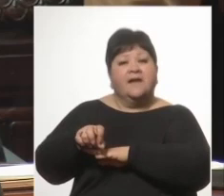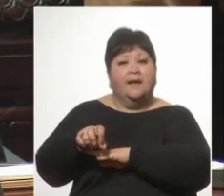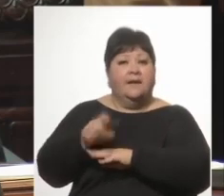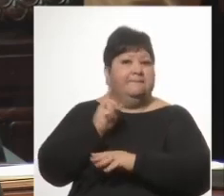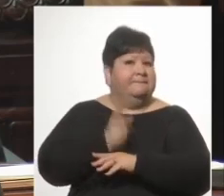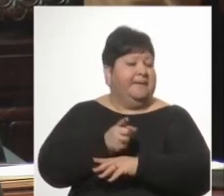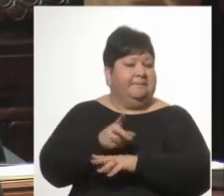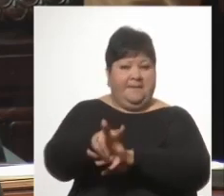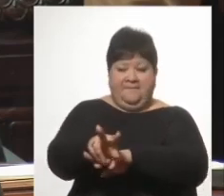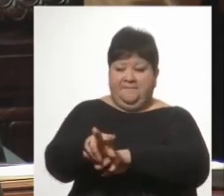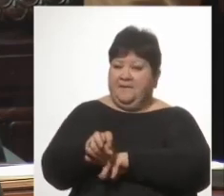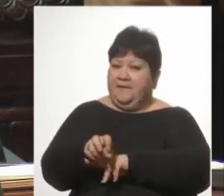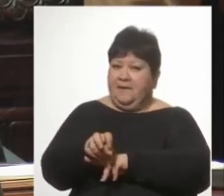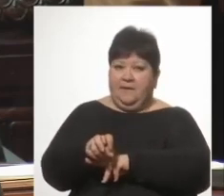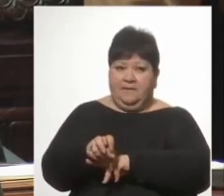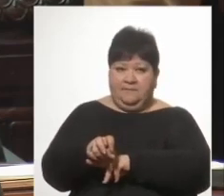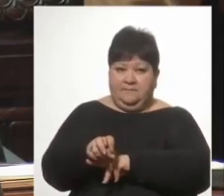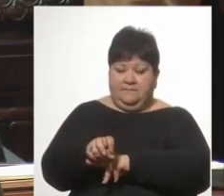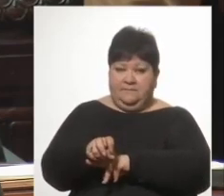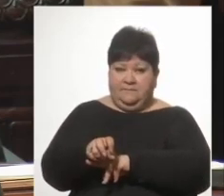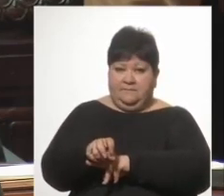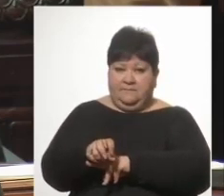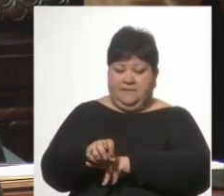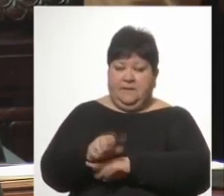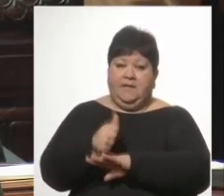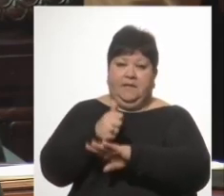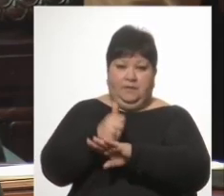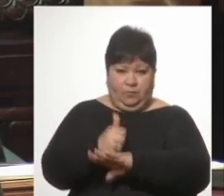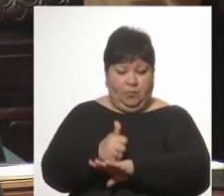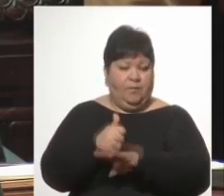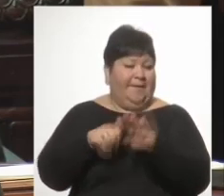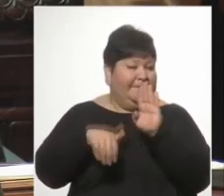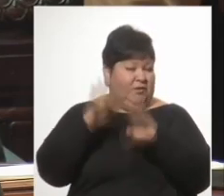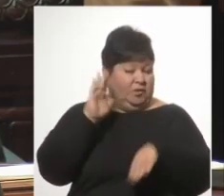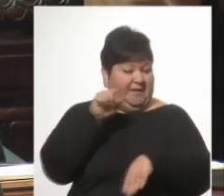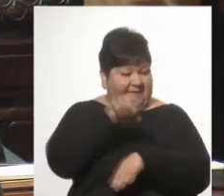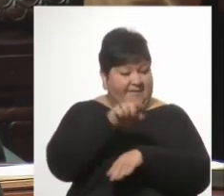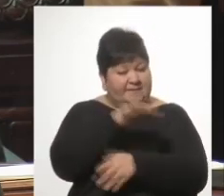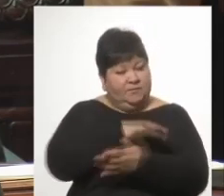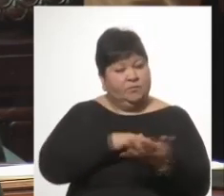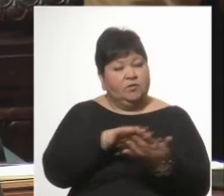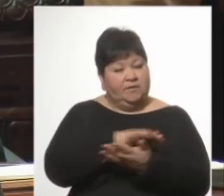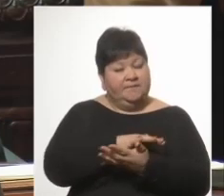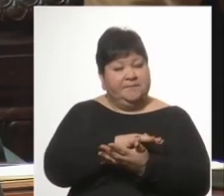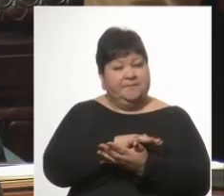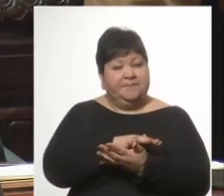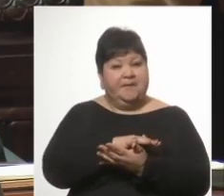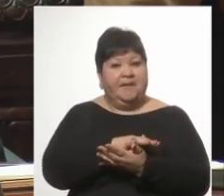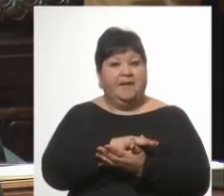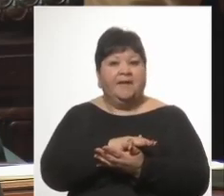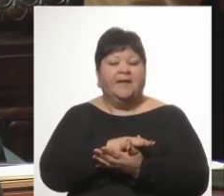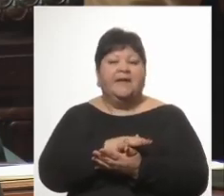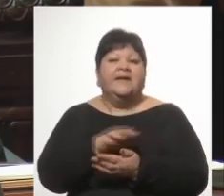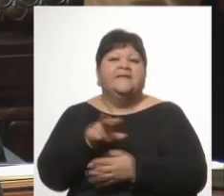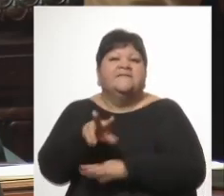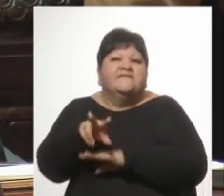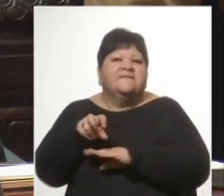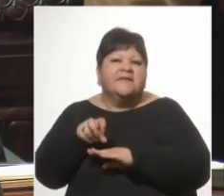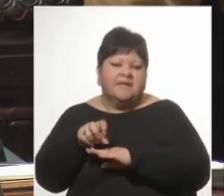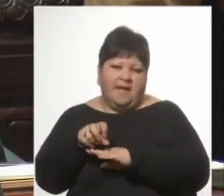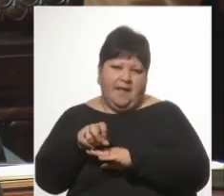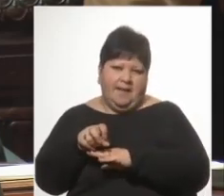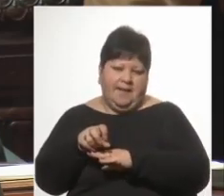misma fiscal que actuó en la mayoría de esos casos, dice que la fiscal actuante creó hechos